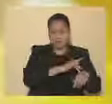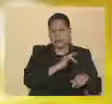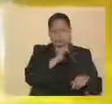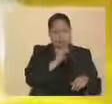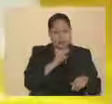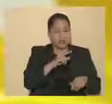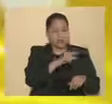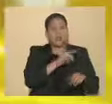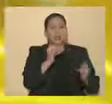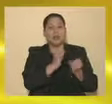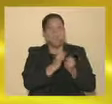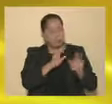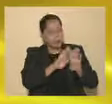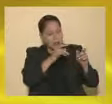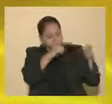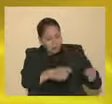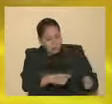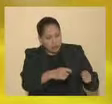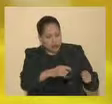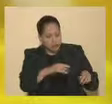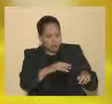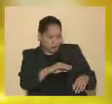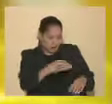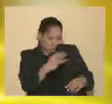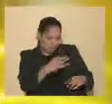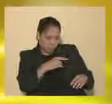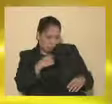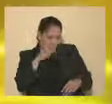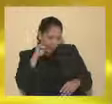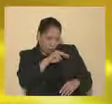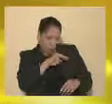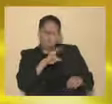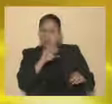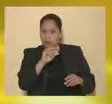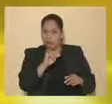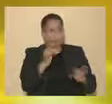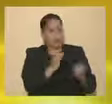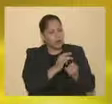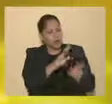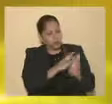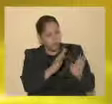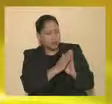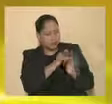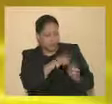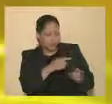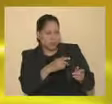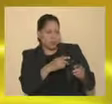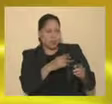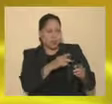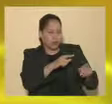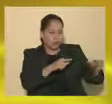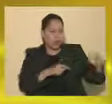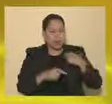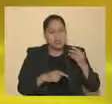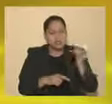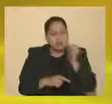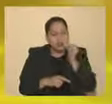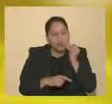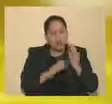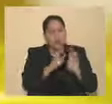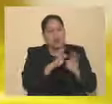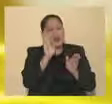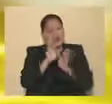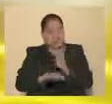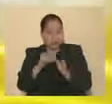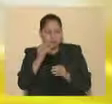de exhibir sus órganos sexuales frente a ellos, que nadie adulto debe de pedirles que hagan cosas, por ejemplo, de besar órganos